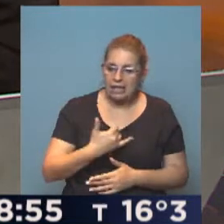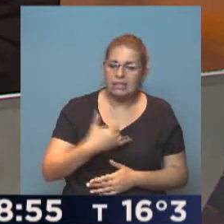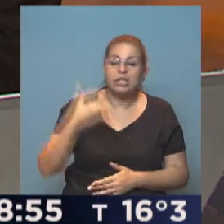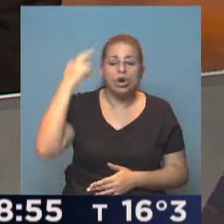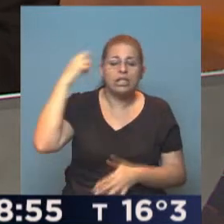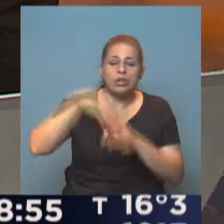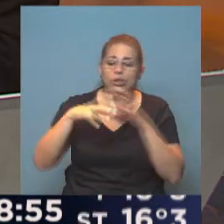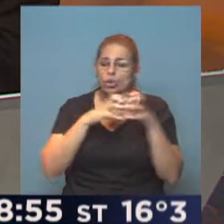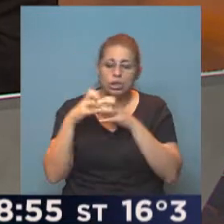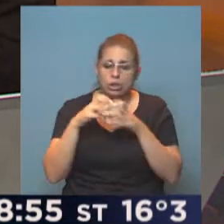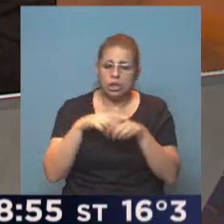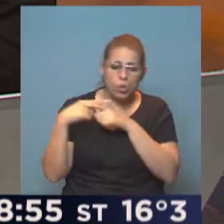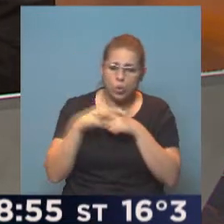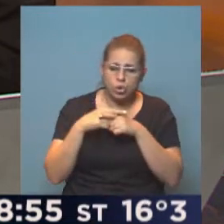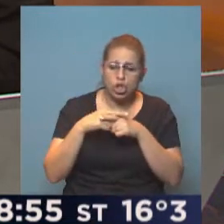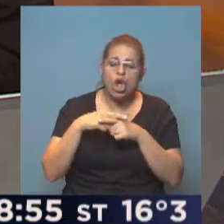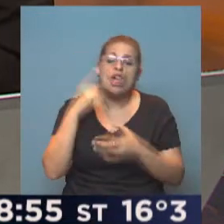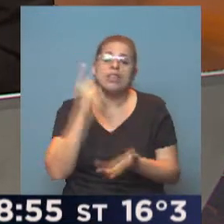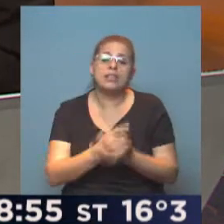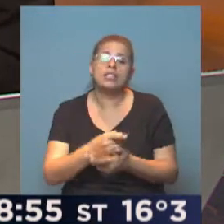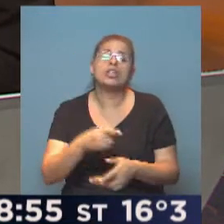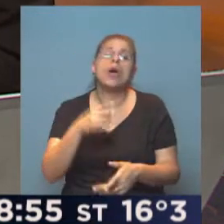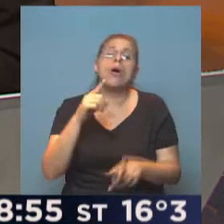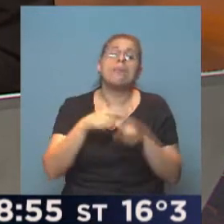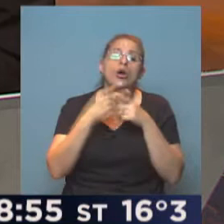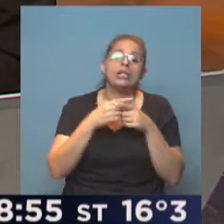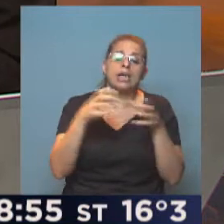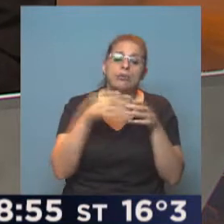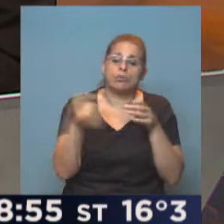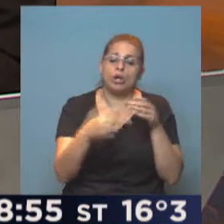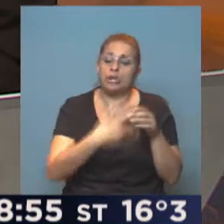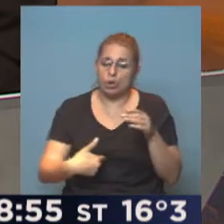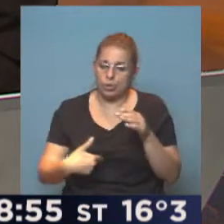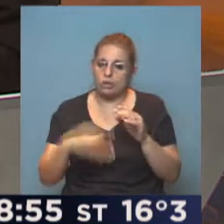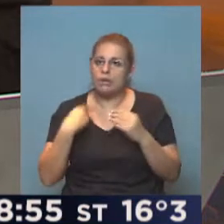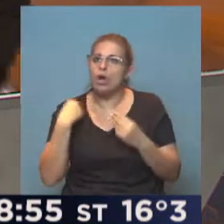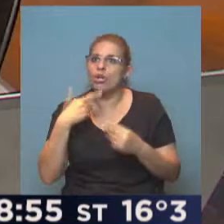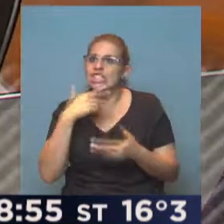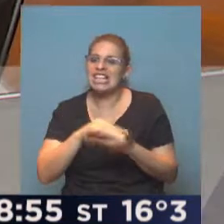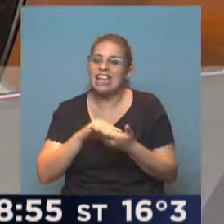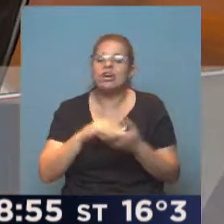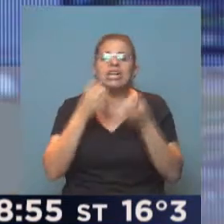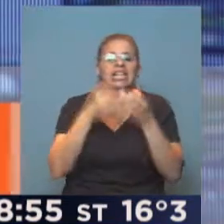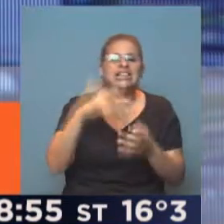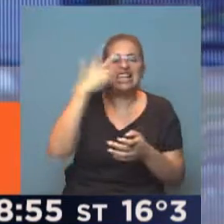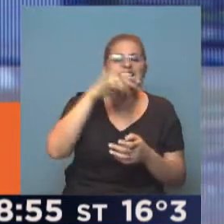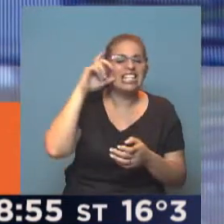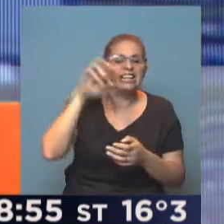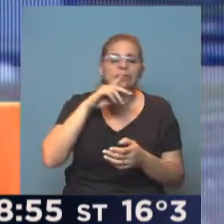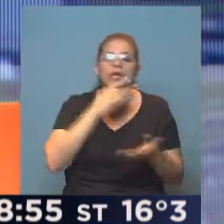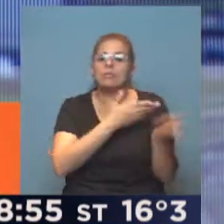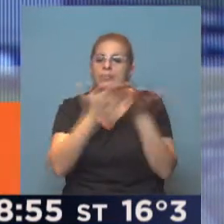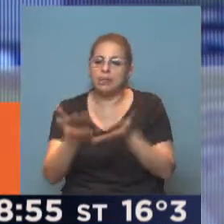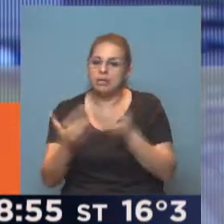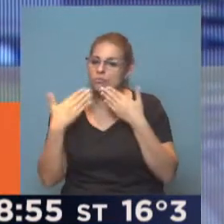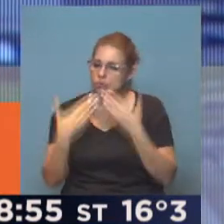Congreso Nacional, hubo una decisión política de la oposición y vamos a ver qué es lo que va a pasar también en el Senado. ¿Qué tal, Héctor? ¿Cómo va? Bien, Bienvenido. gracias por la